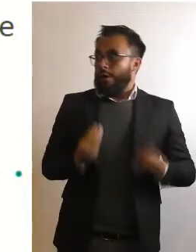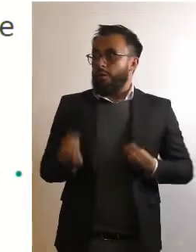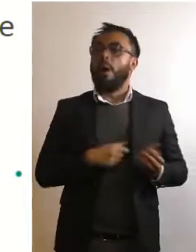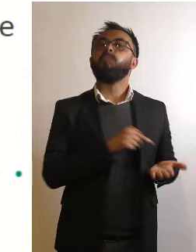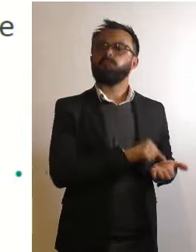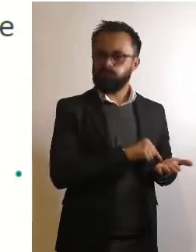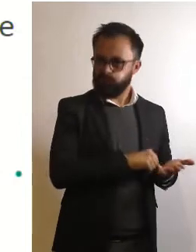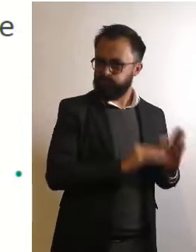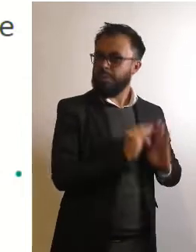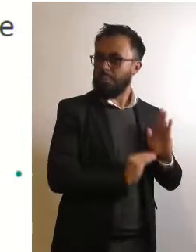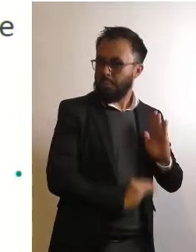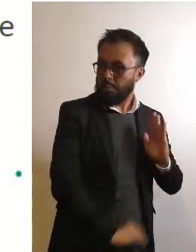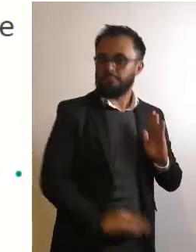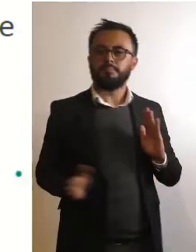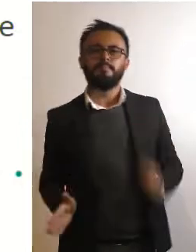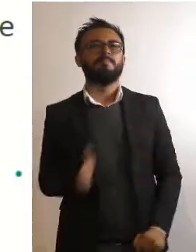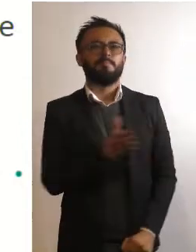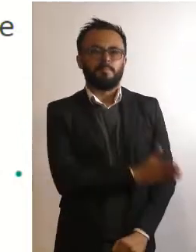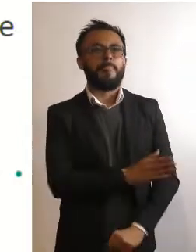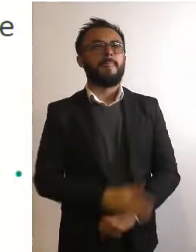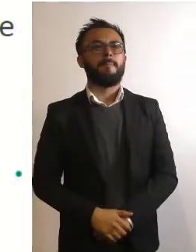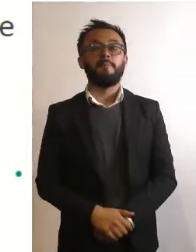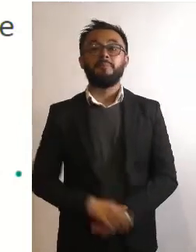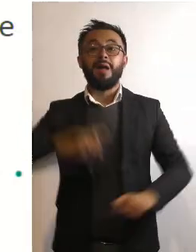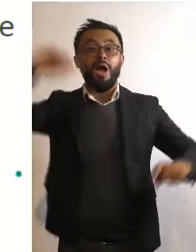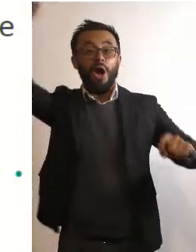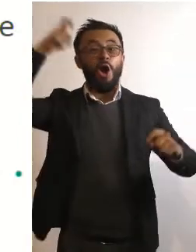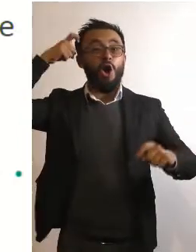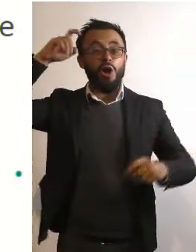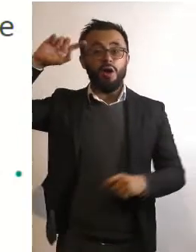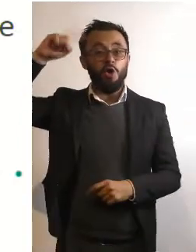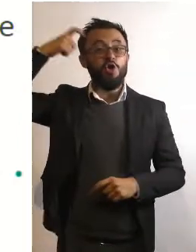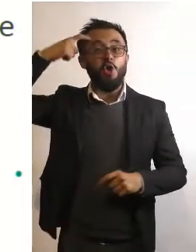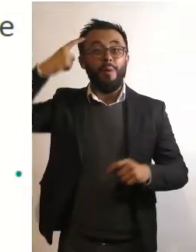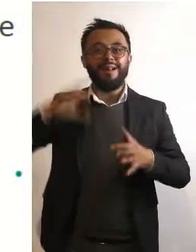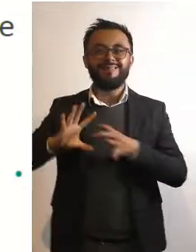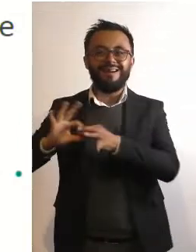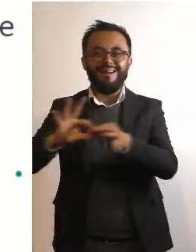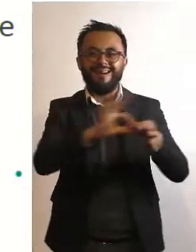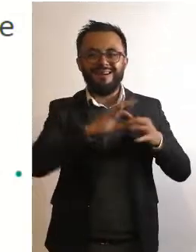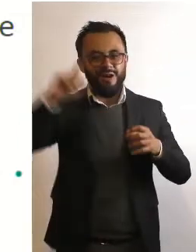En estrategias de gobernanza se estructuró la oficina jurídica,